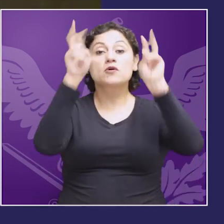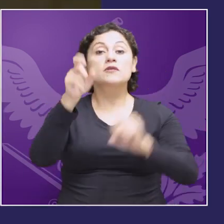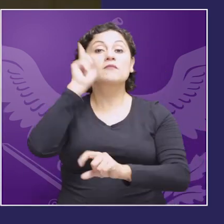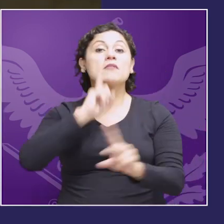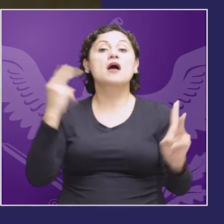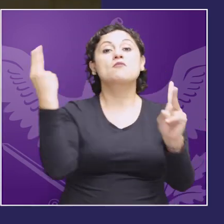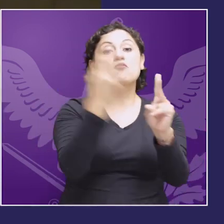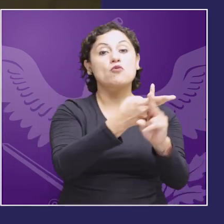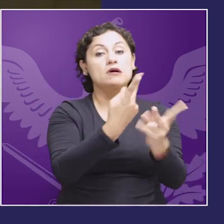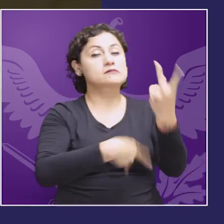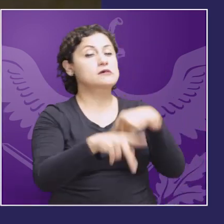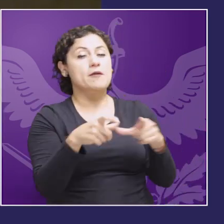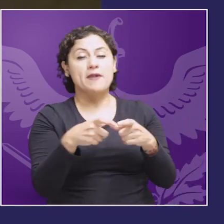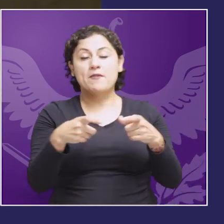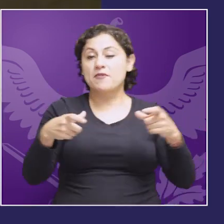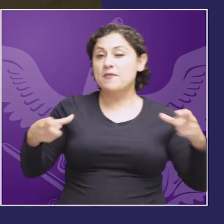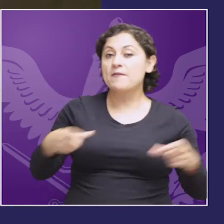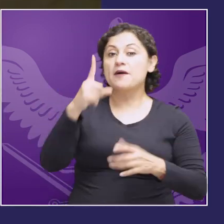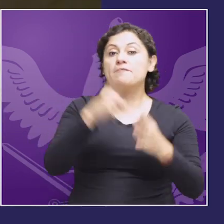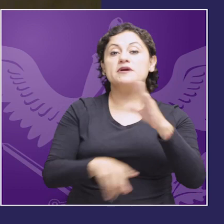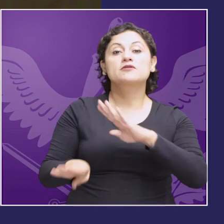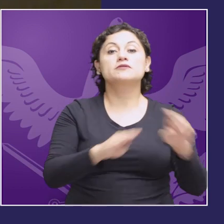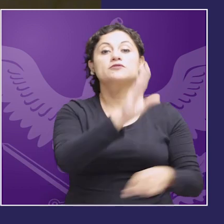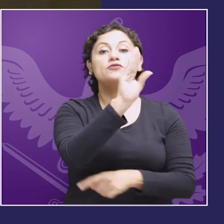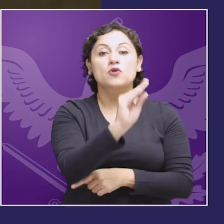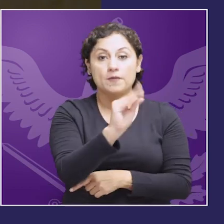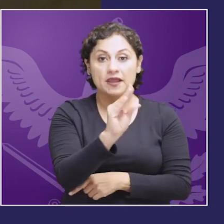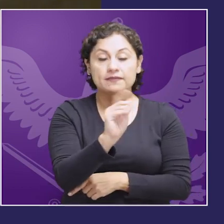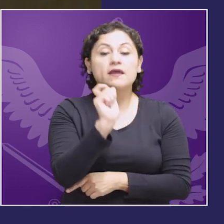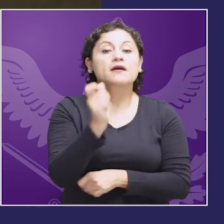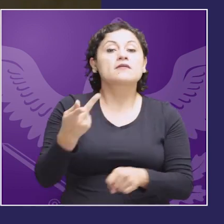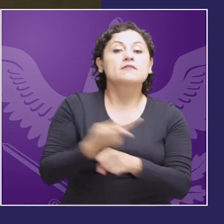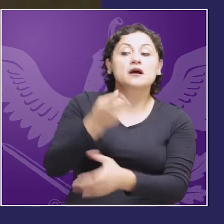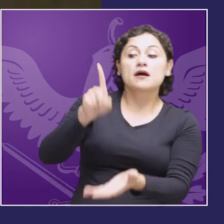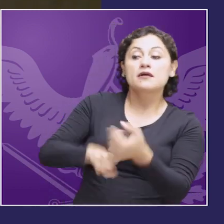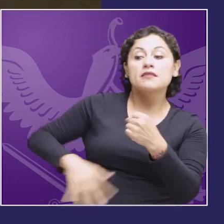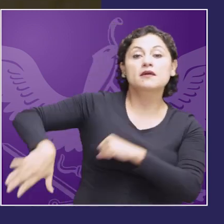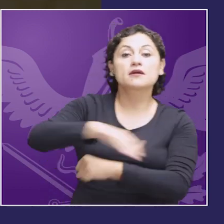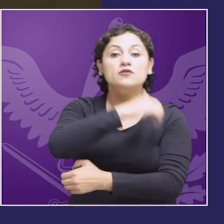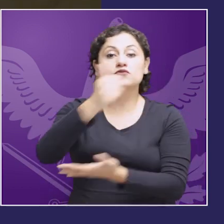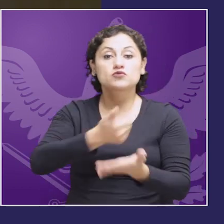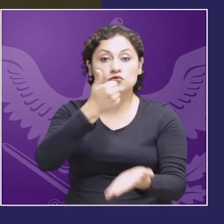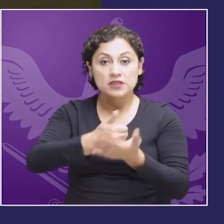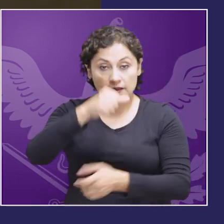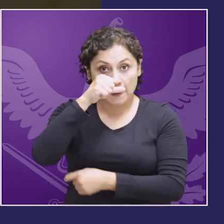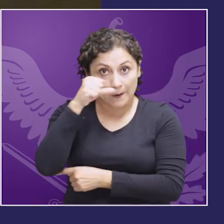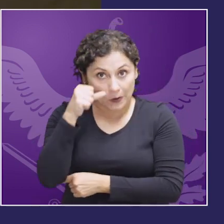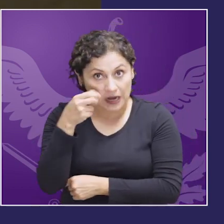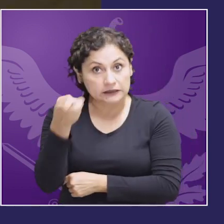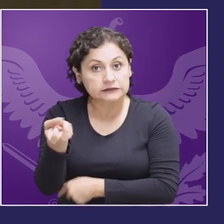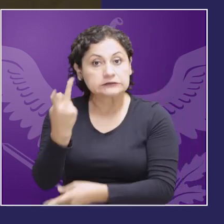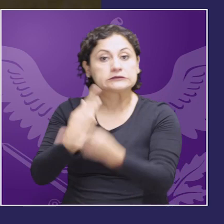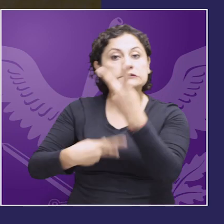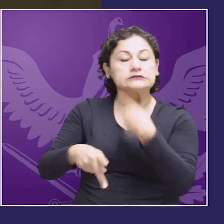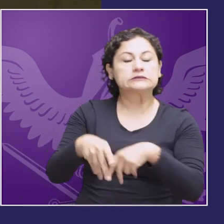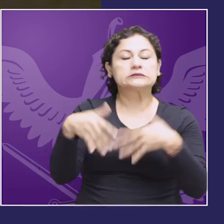los feminicidios en México cobró relevancia, cobró visibilidad desde los años 90 con los